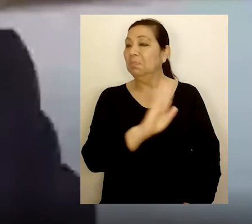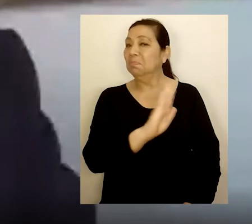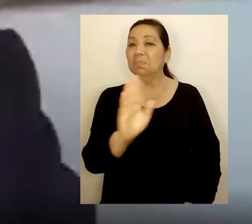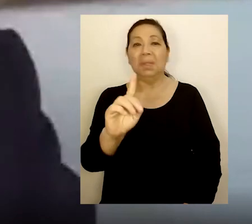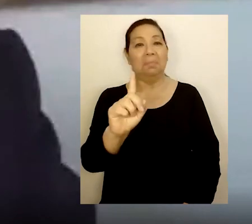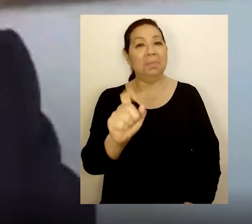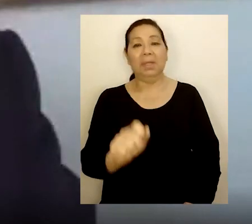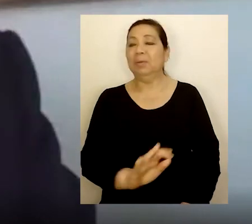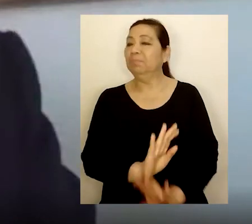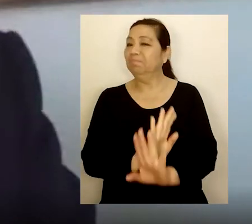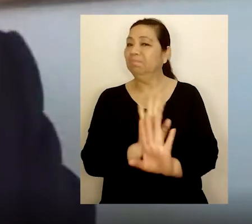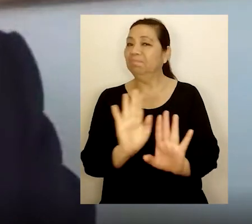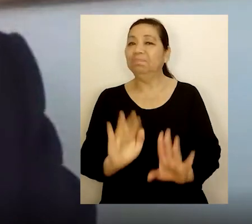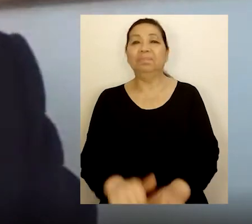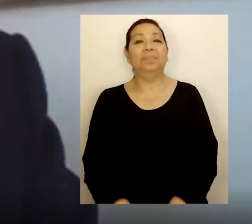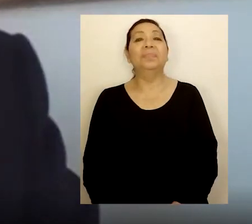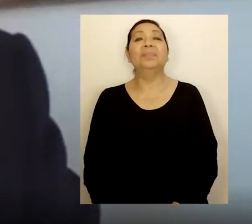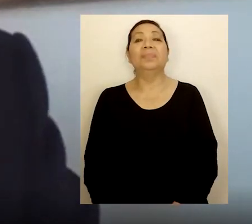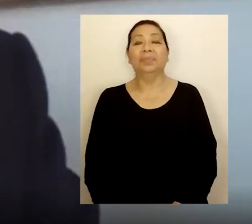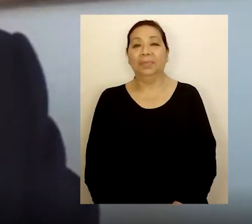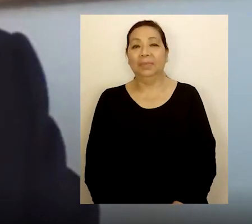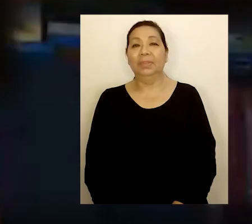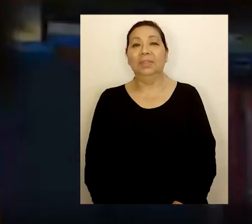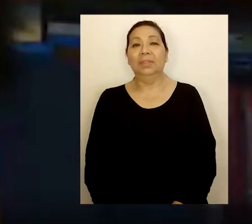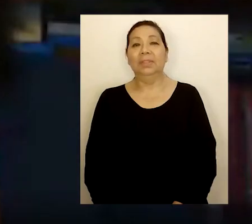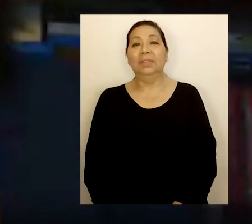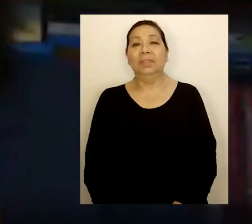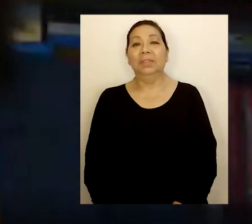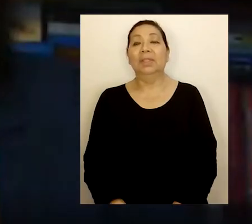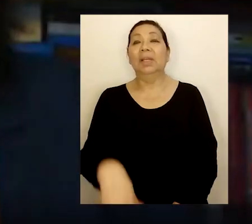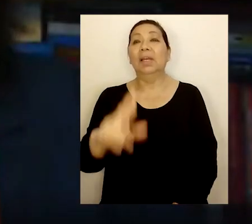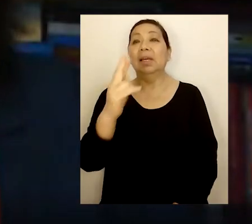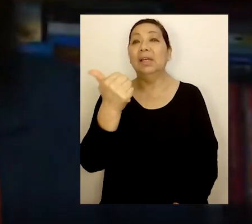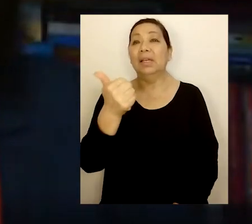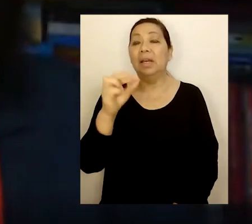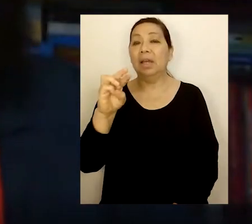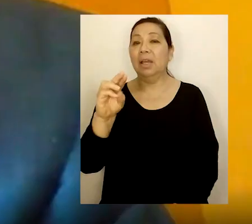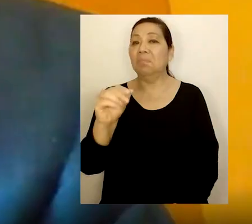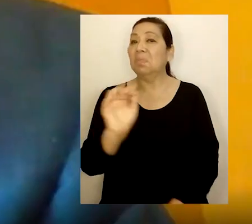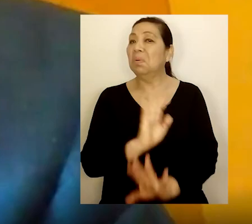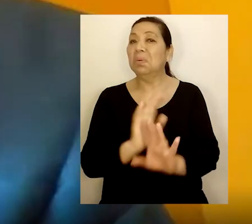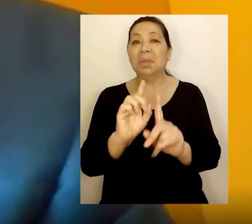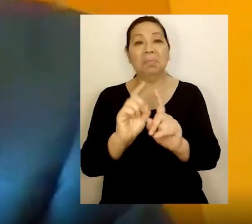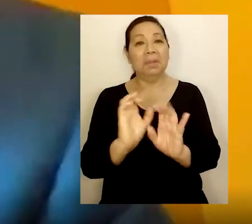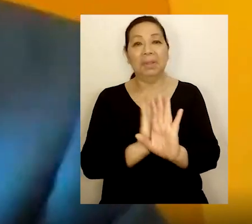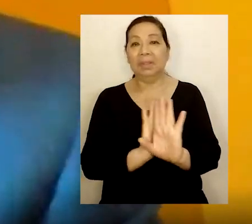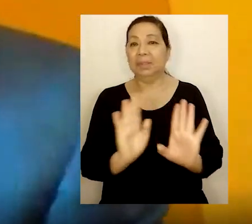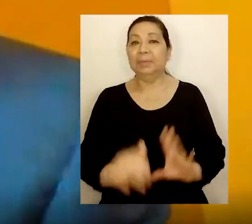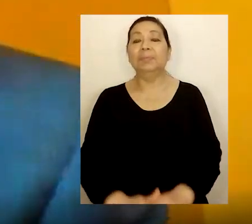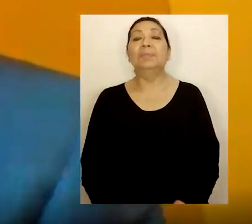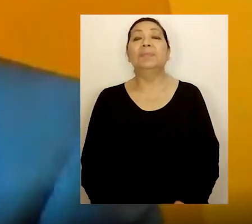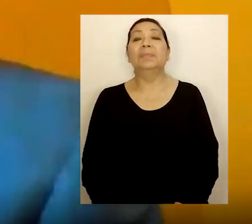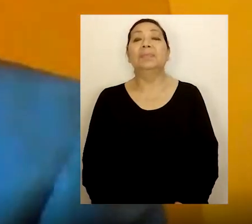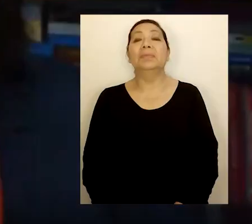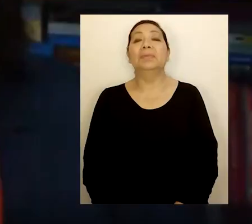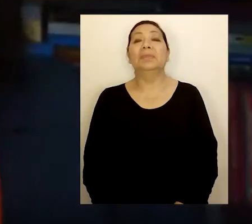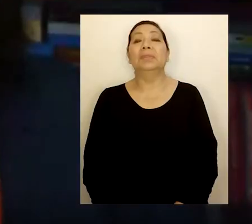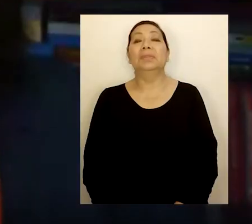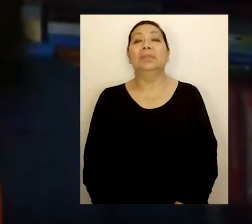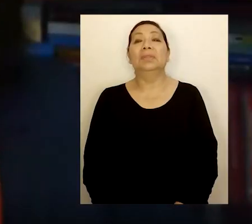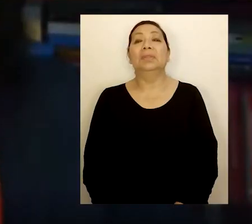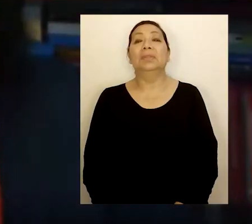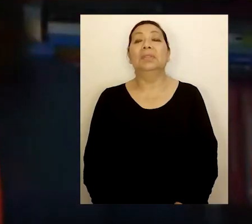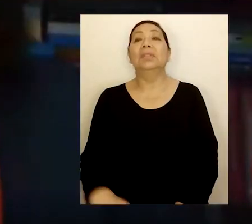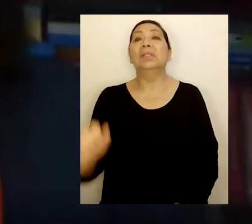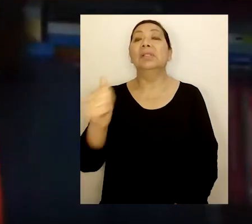hay pregunta de mi parte, presidenta. Ya. Magistrado Carlos Ramos. No tengo preguntas, presidenta. Magistrado